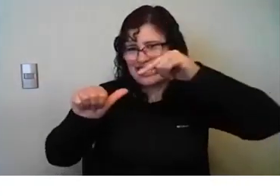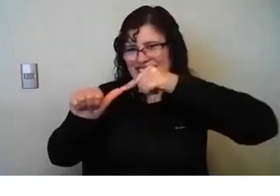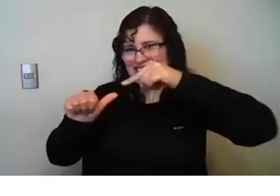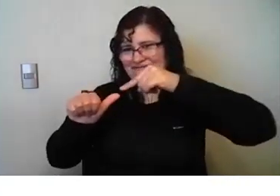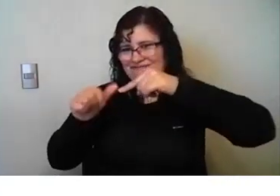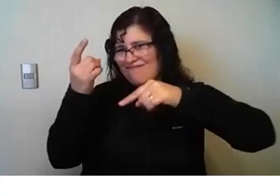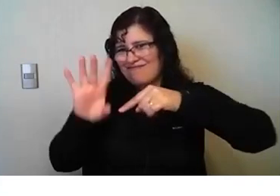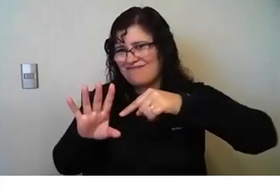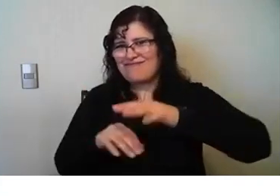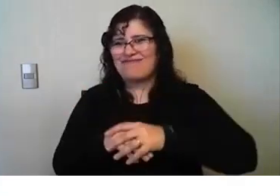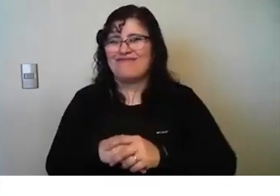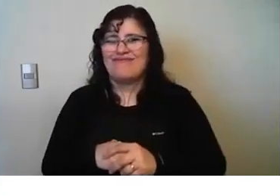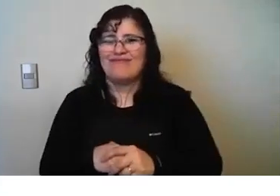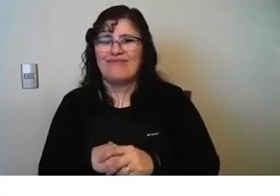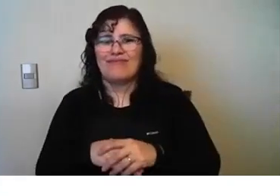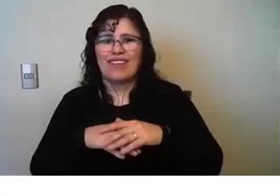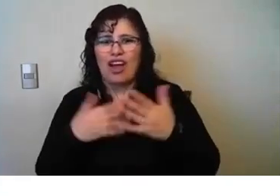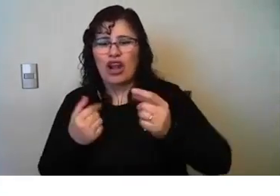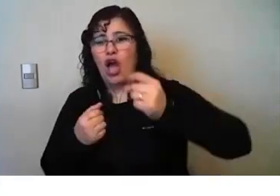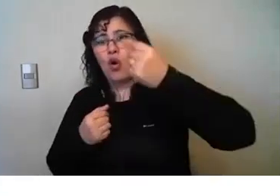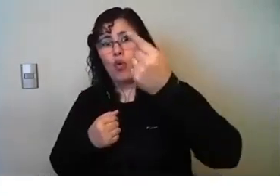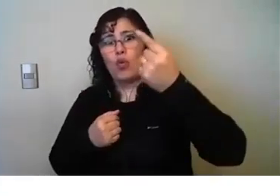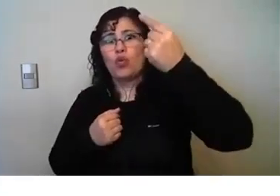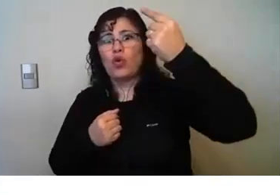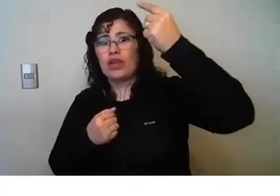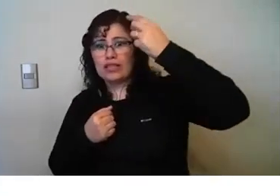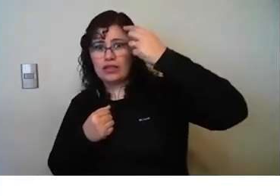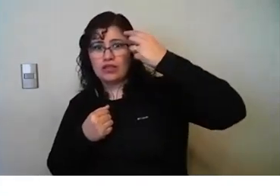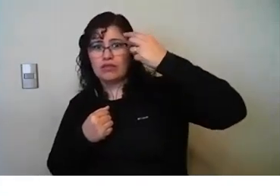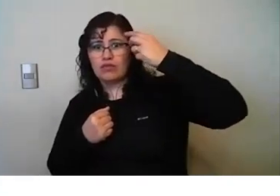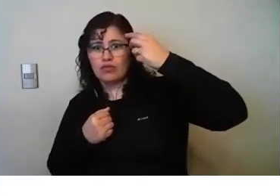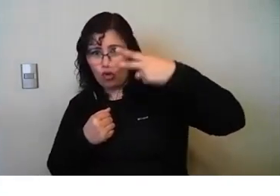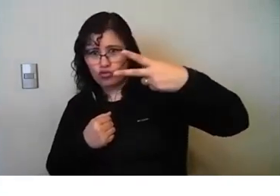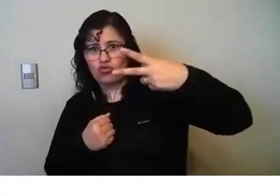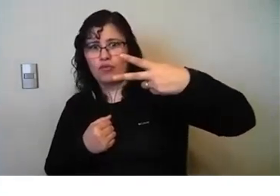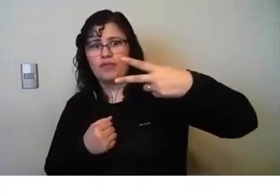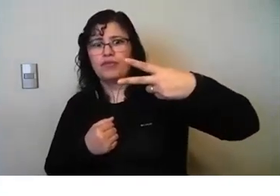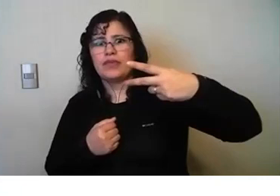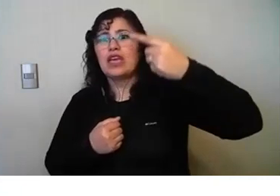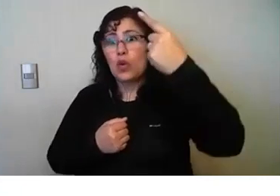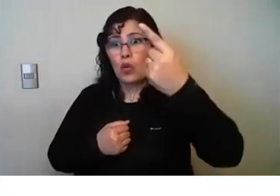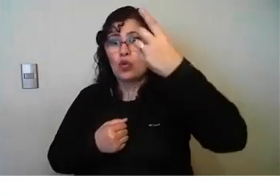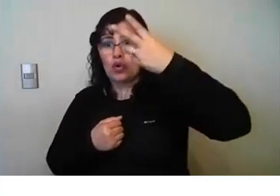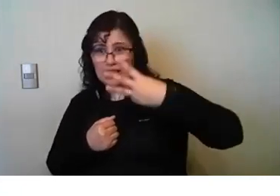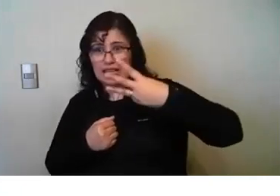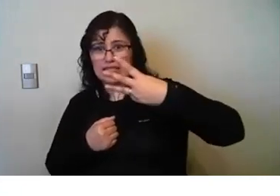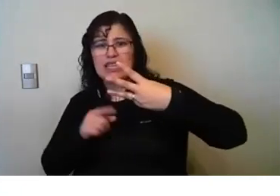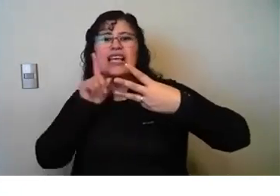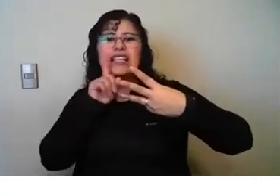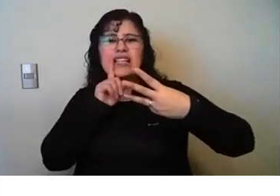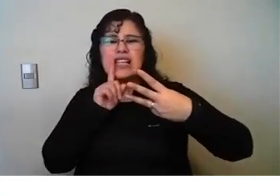como de la 1 a la 3, y la 2 y 3 tienen este mismo tipo de fibra o orígenes hacia otras